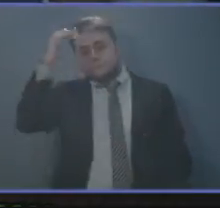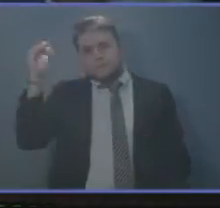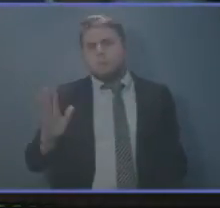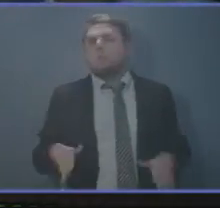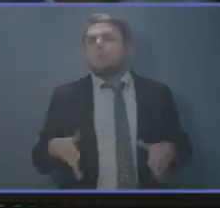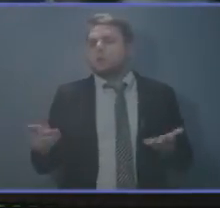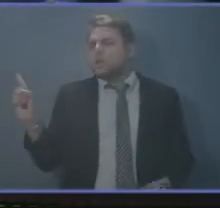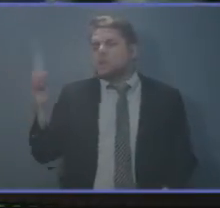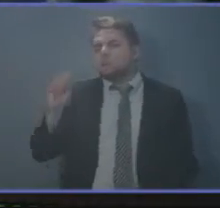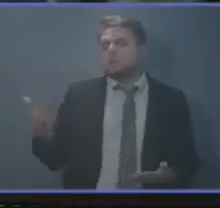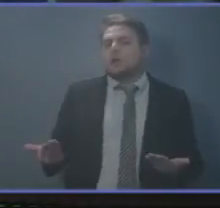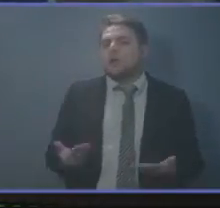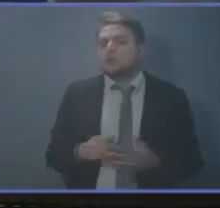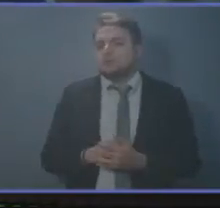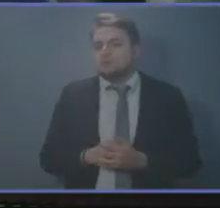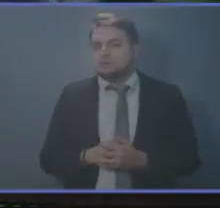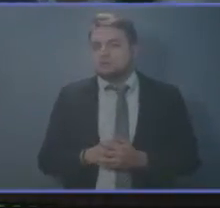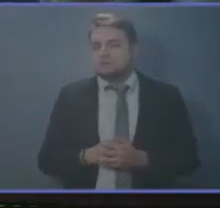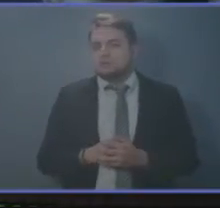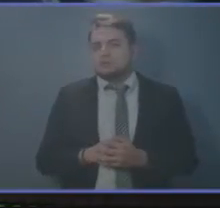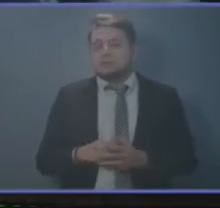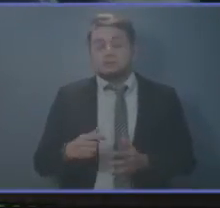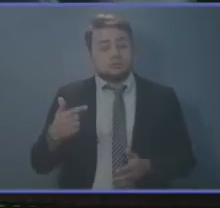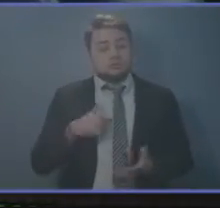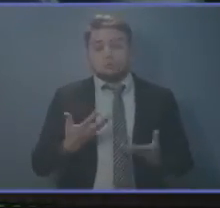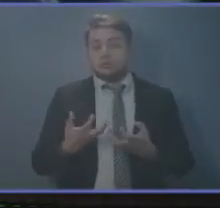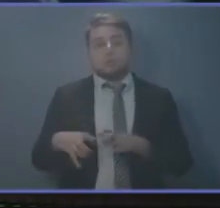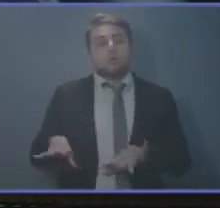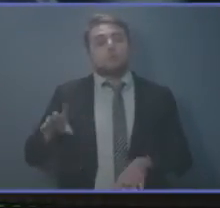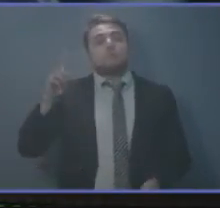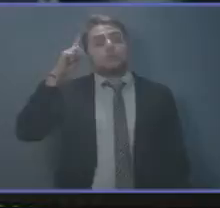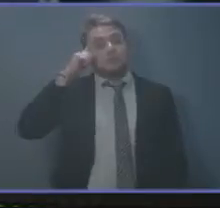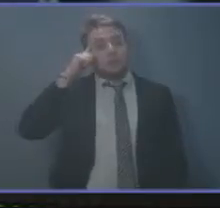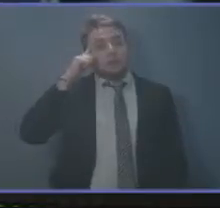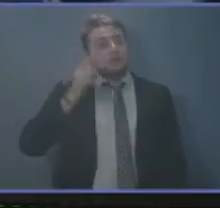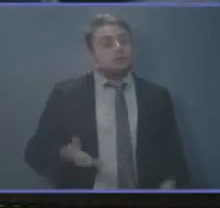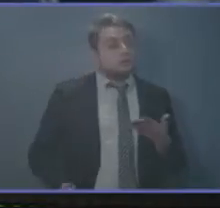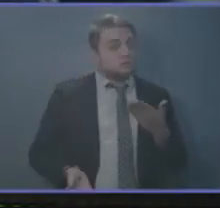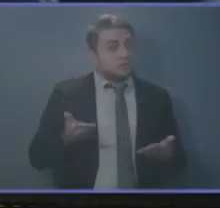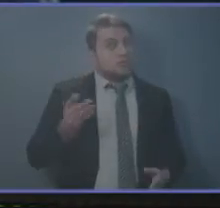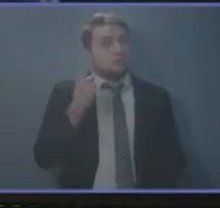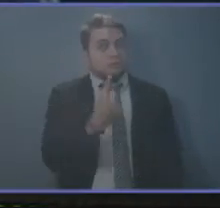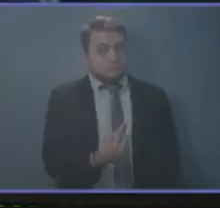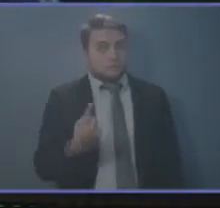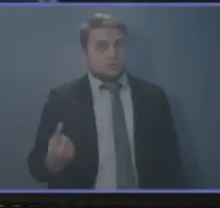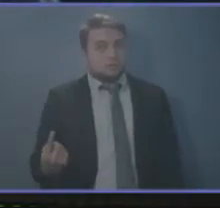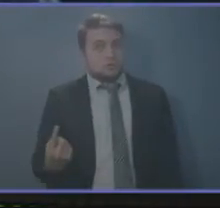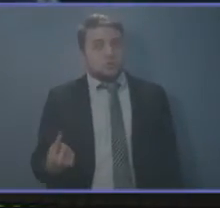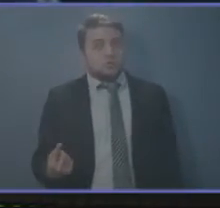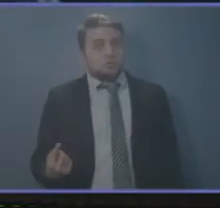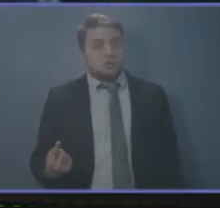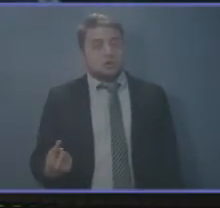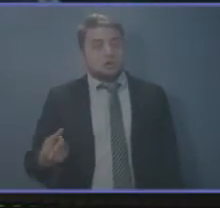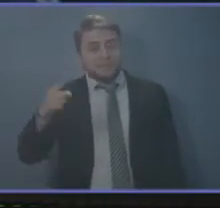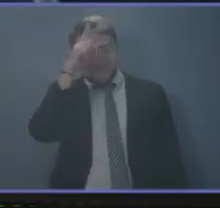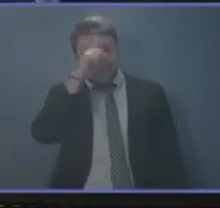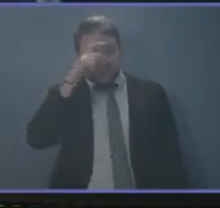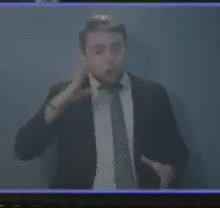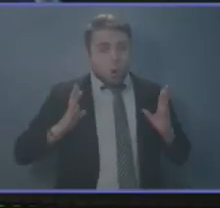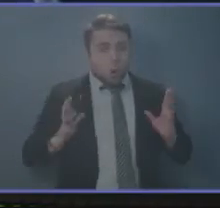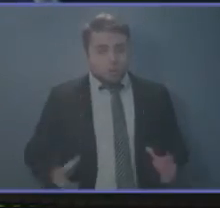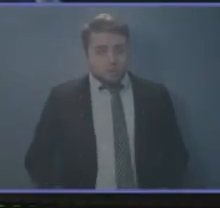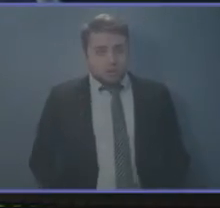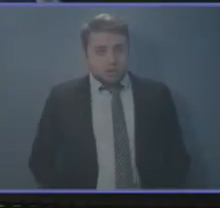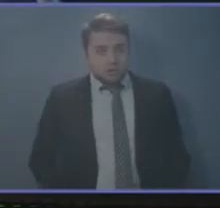hace? No quisiera pensar que hay funcionarios públicos,